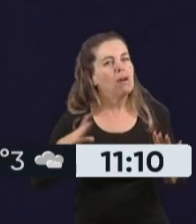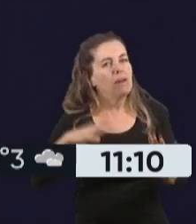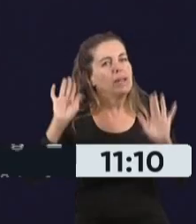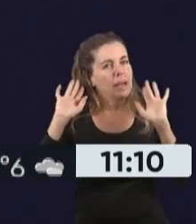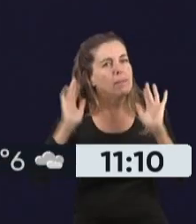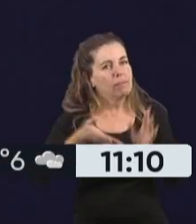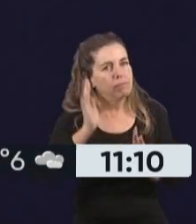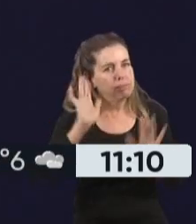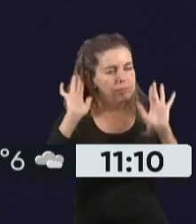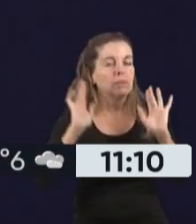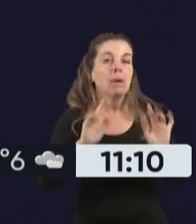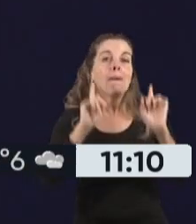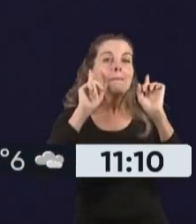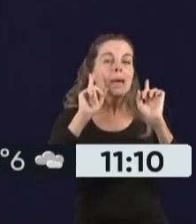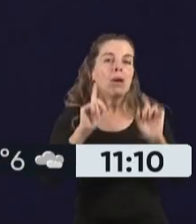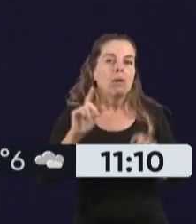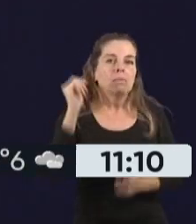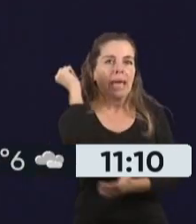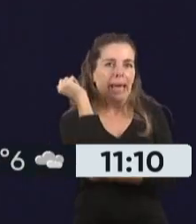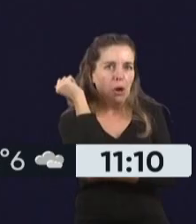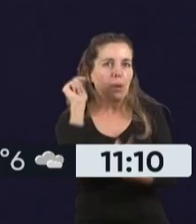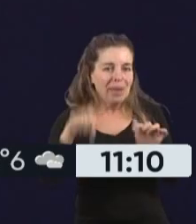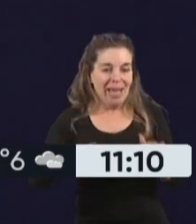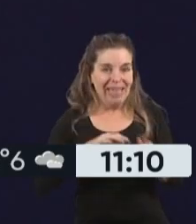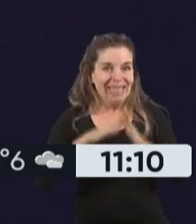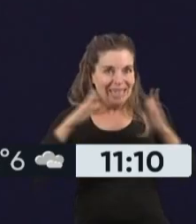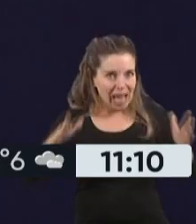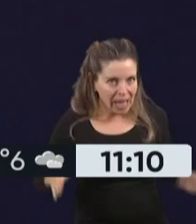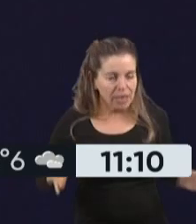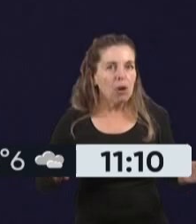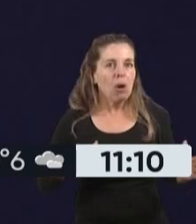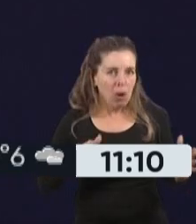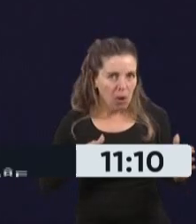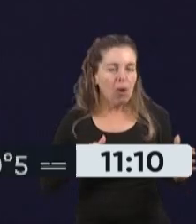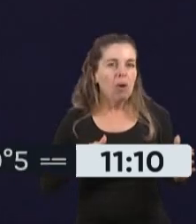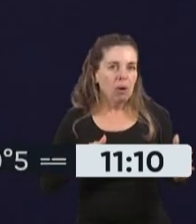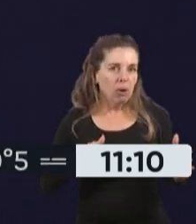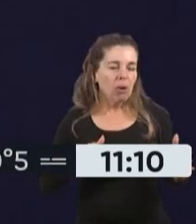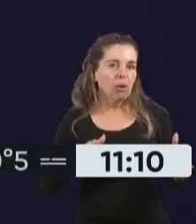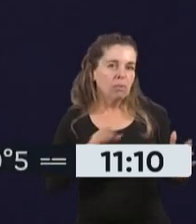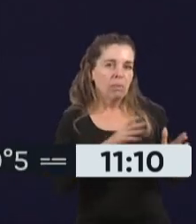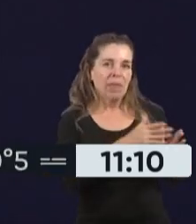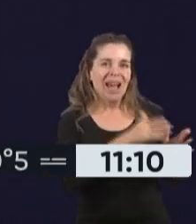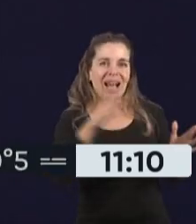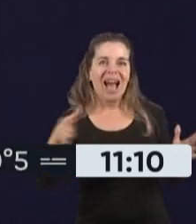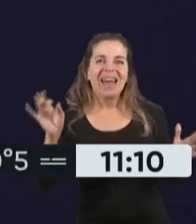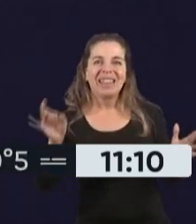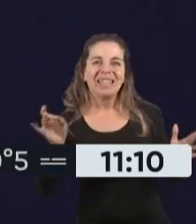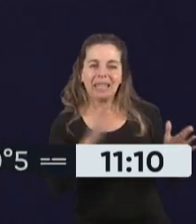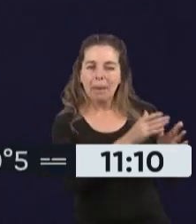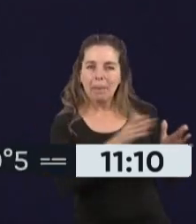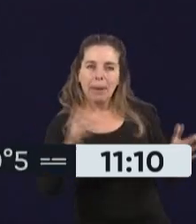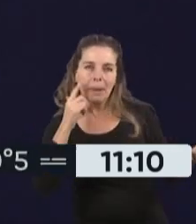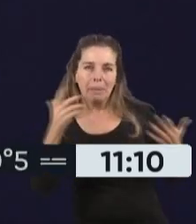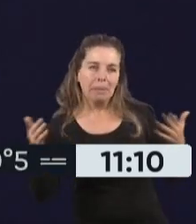y claramente que este ha sido un año, o va a ser un año, o va a terminar siendo un año, por supuesto que cuando lo mires de punta a punta va a ser un año